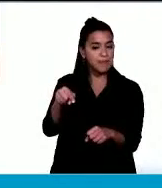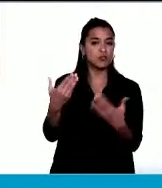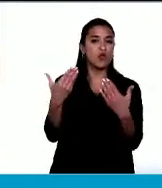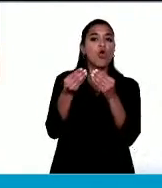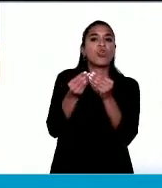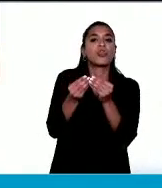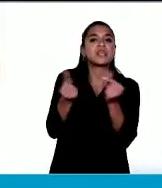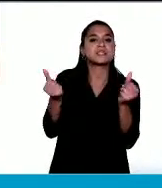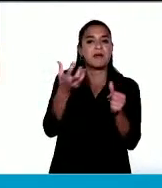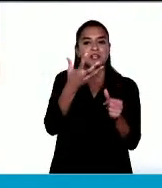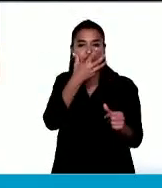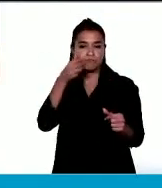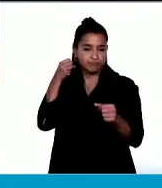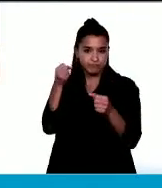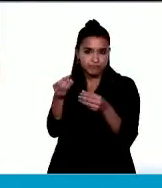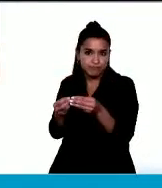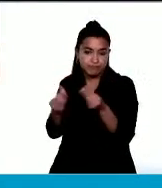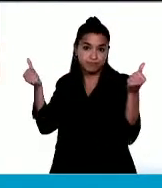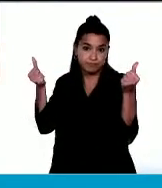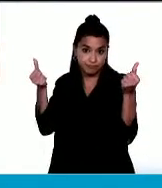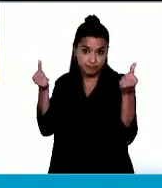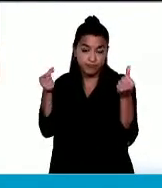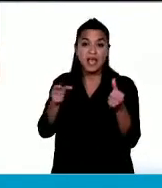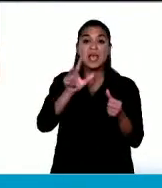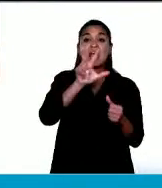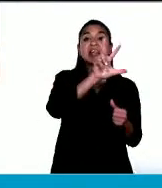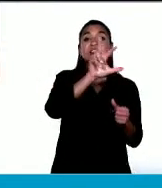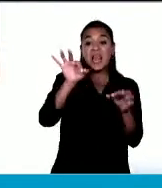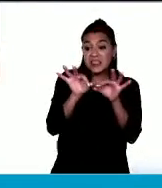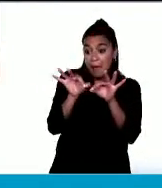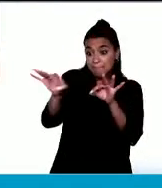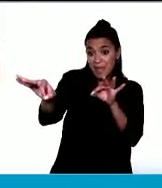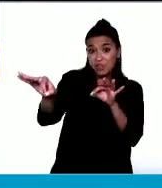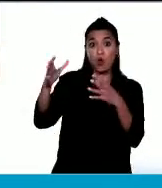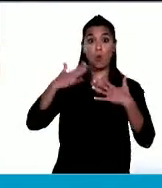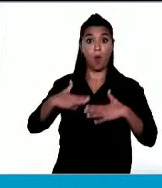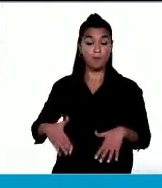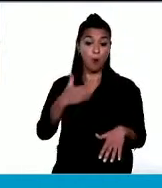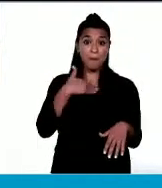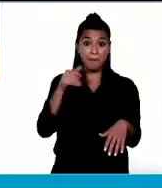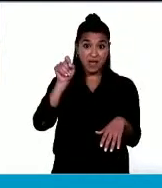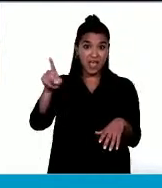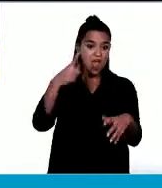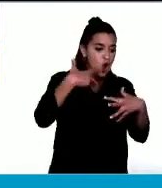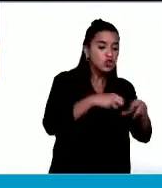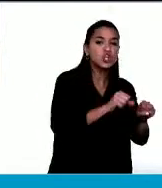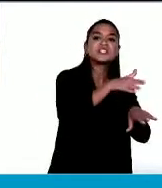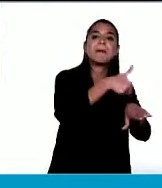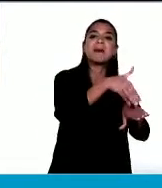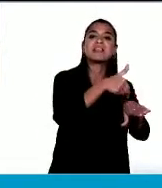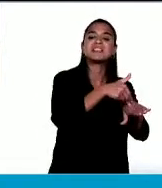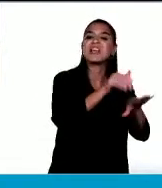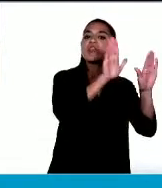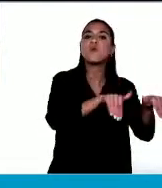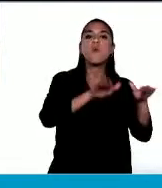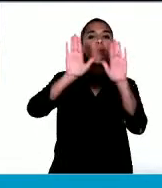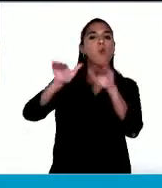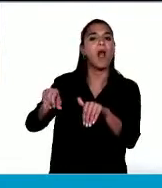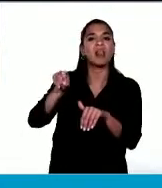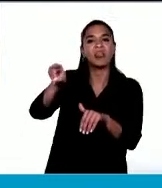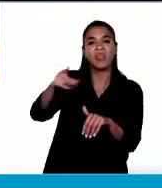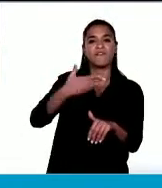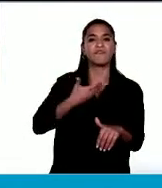desaparición forzada. A unos 30 metros del cuerpo, la madre encontró una zapatilla idéntica a la que calzaba